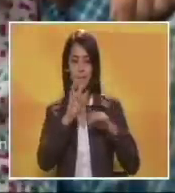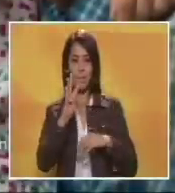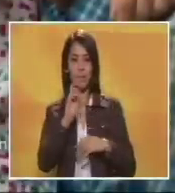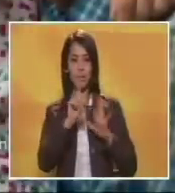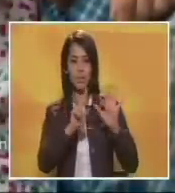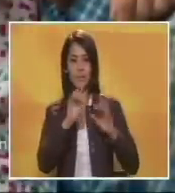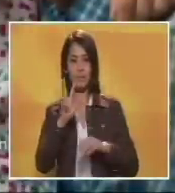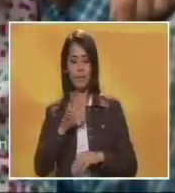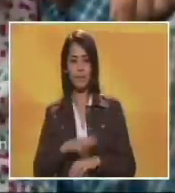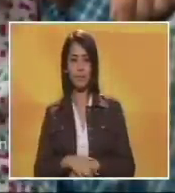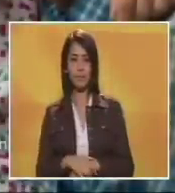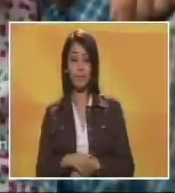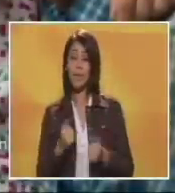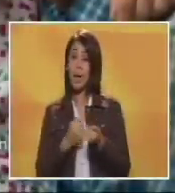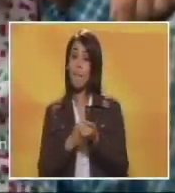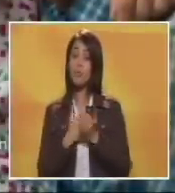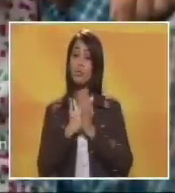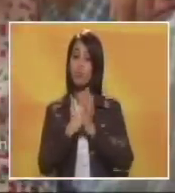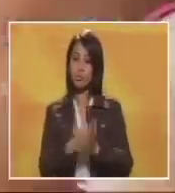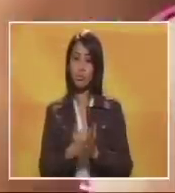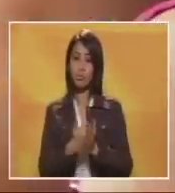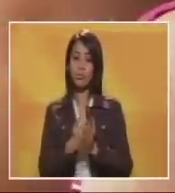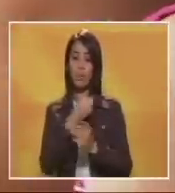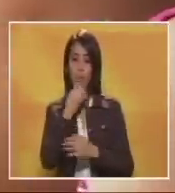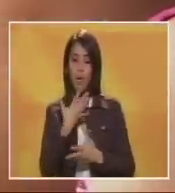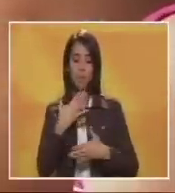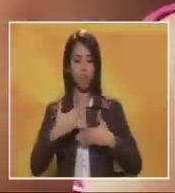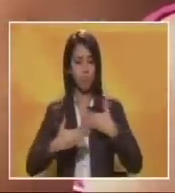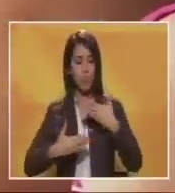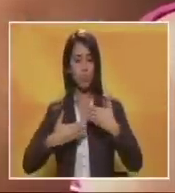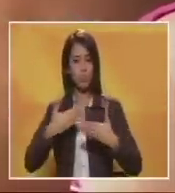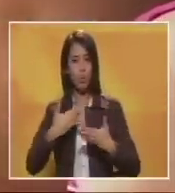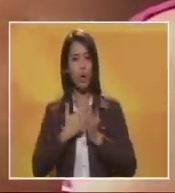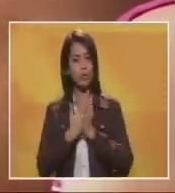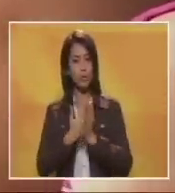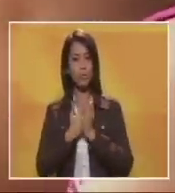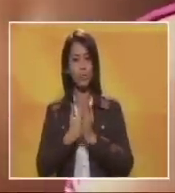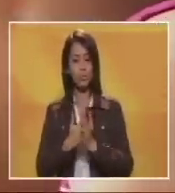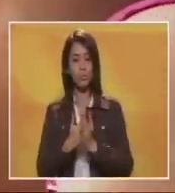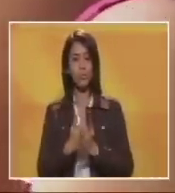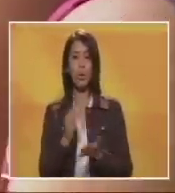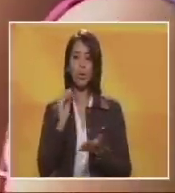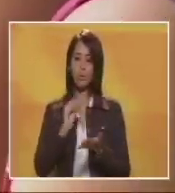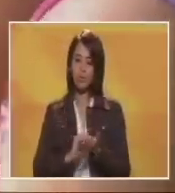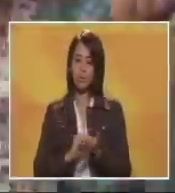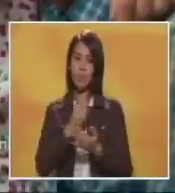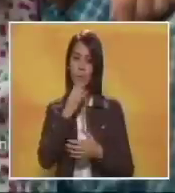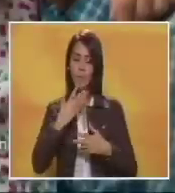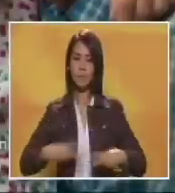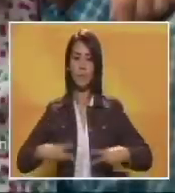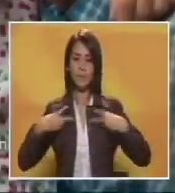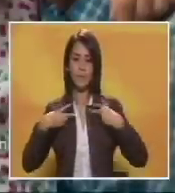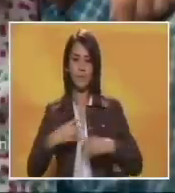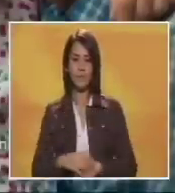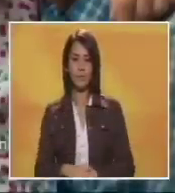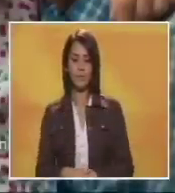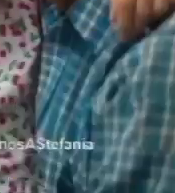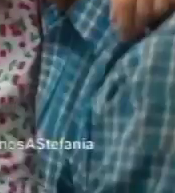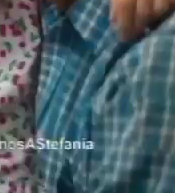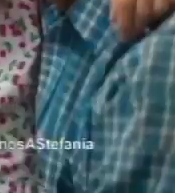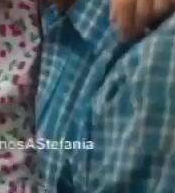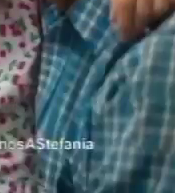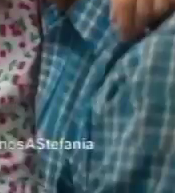0414-229-7463. Cada aporte cuenta y poco a poco podríamos contribuir a devolver su calidad de vida.